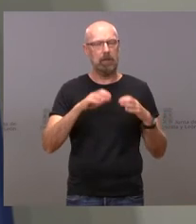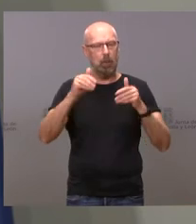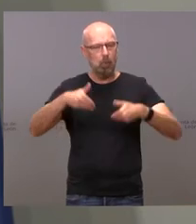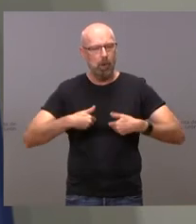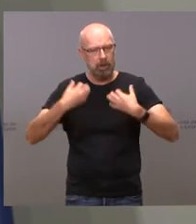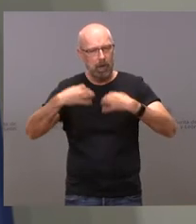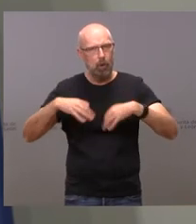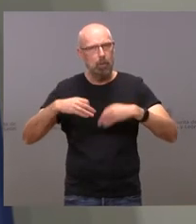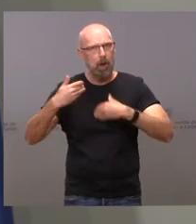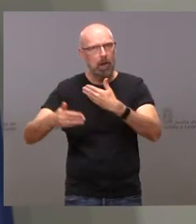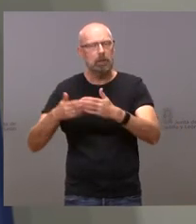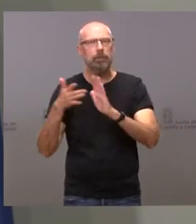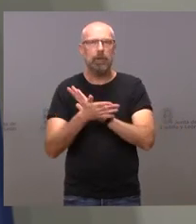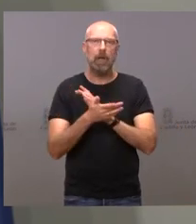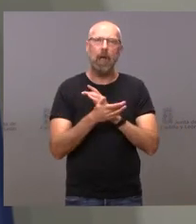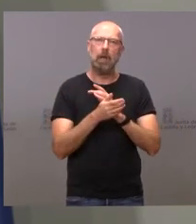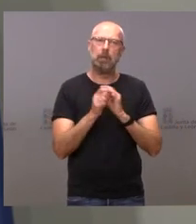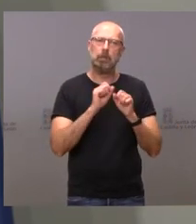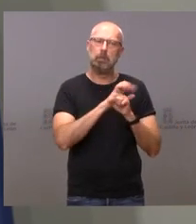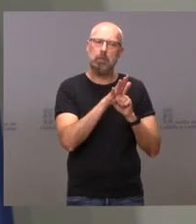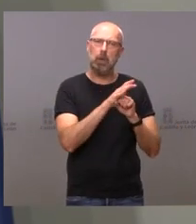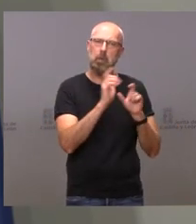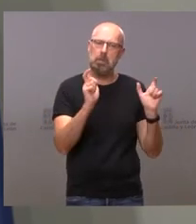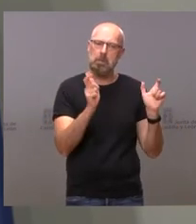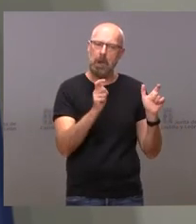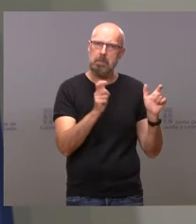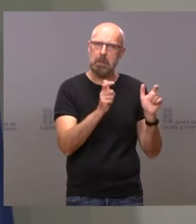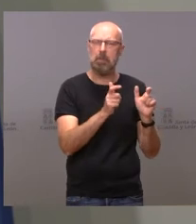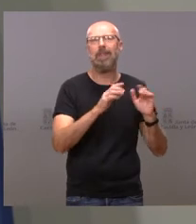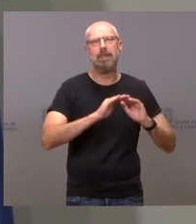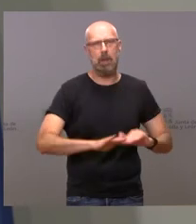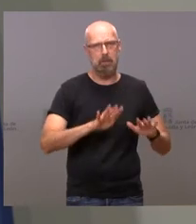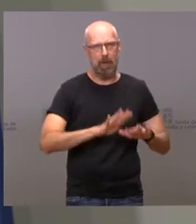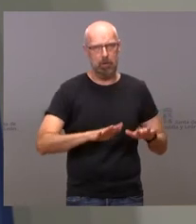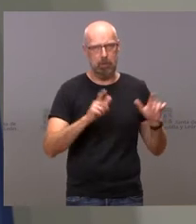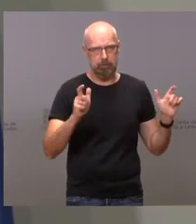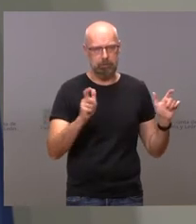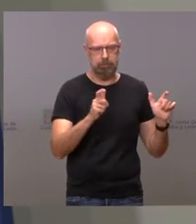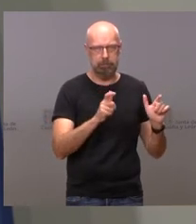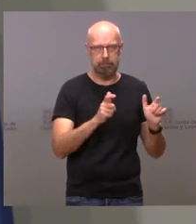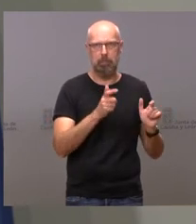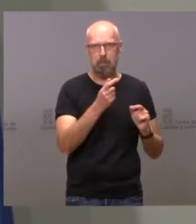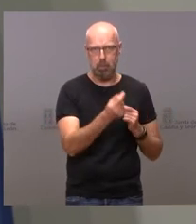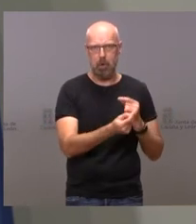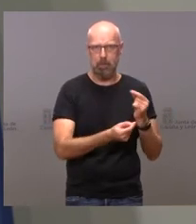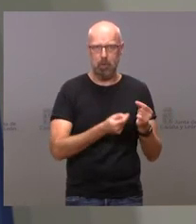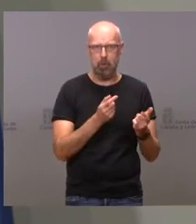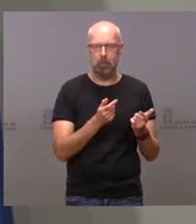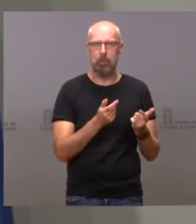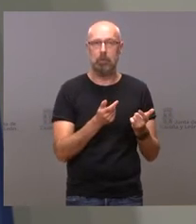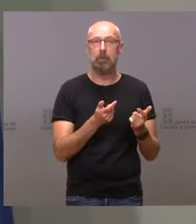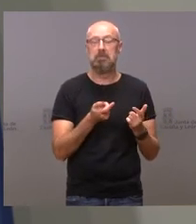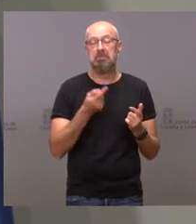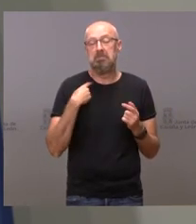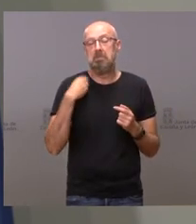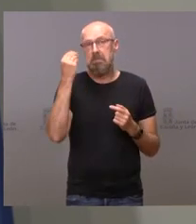sigue contenida y con la tendencia a disminuir lentamente ya, porque ya estamos en niveles muy bajos. Y nuestra